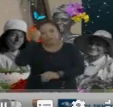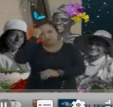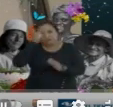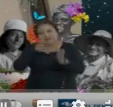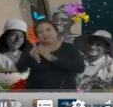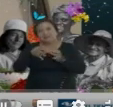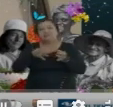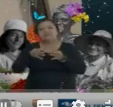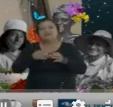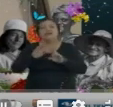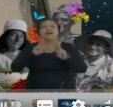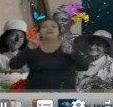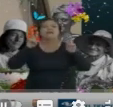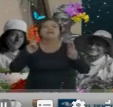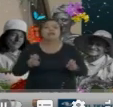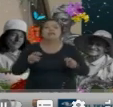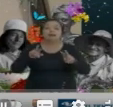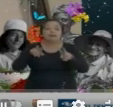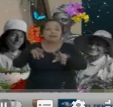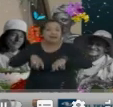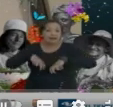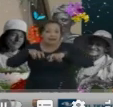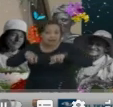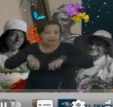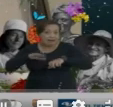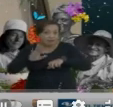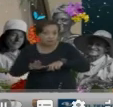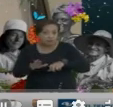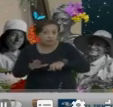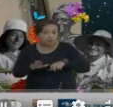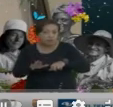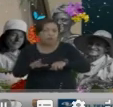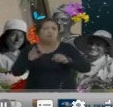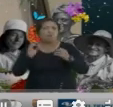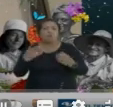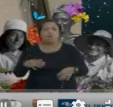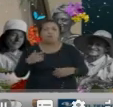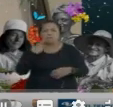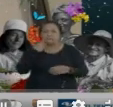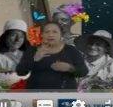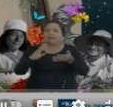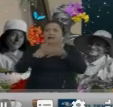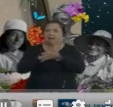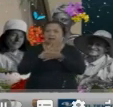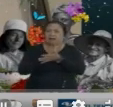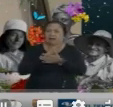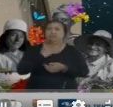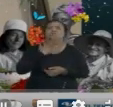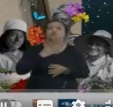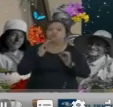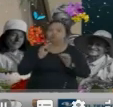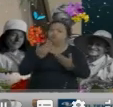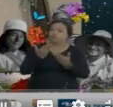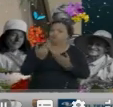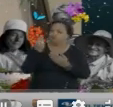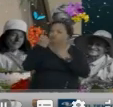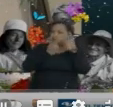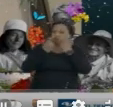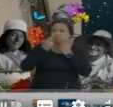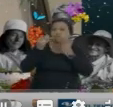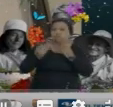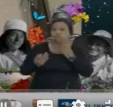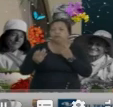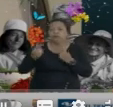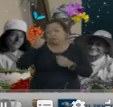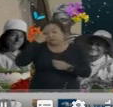tema del sector agropecuario yo estoy vamos me me ha gustado muchísimo escucharle esa reflexión porque Efectivamente es un sector que incluso